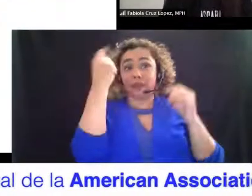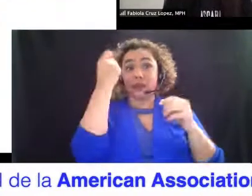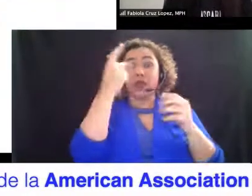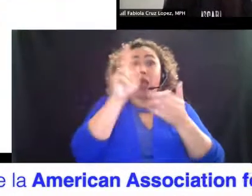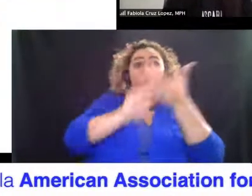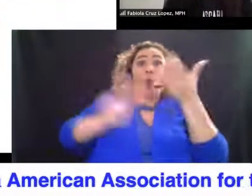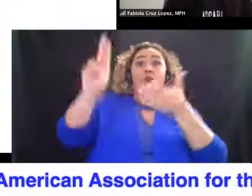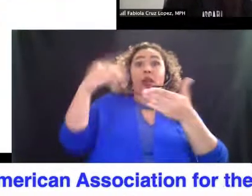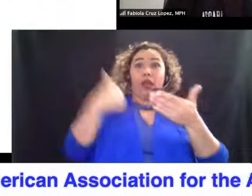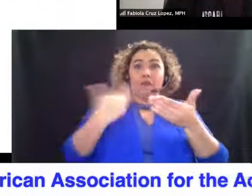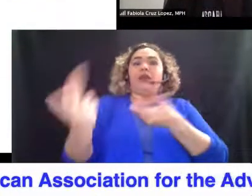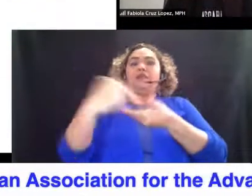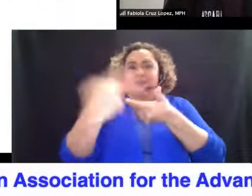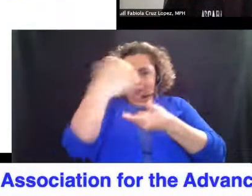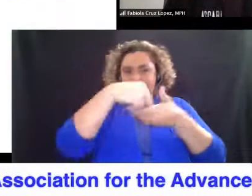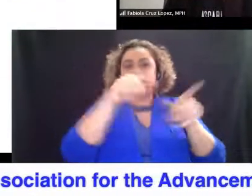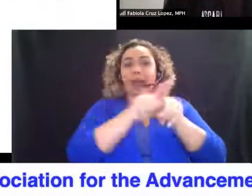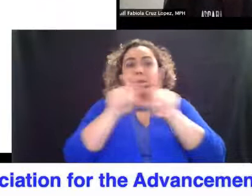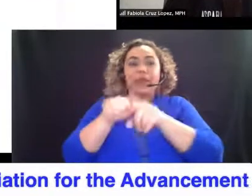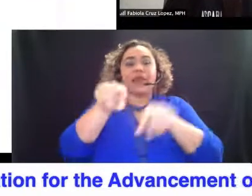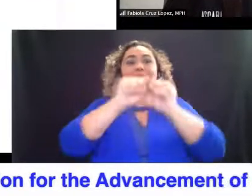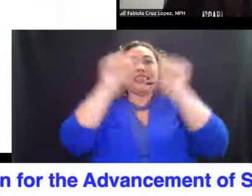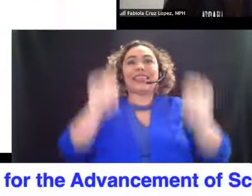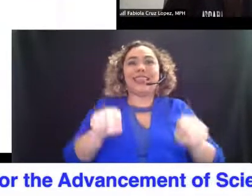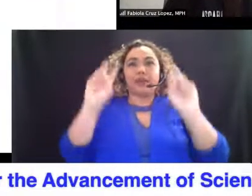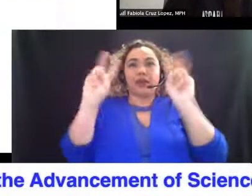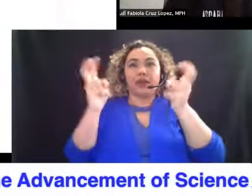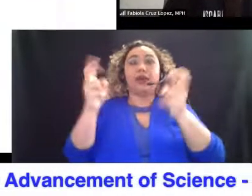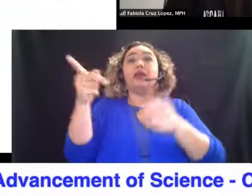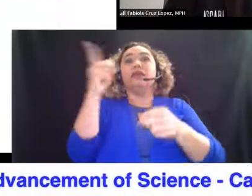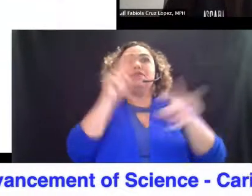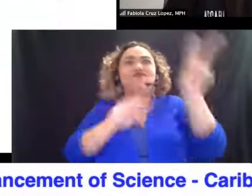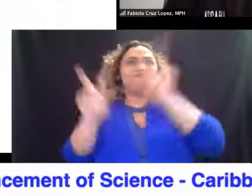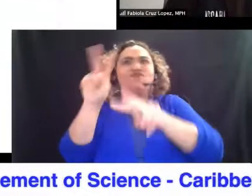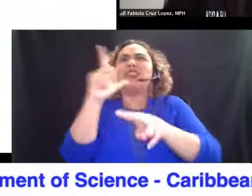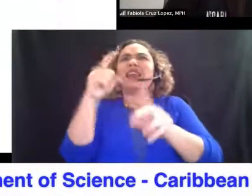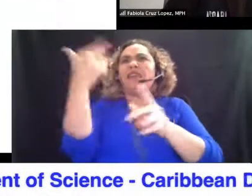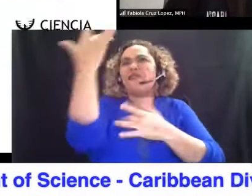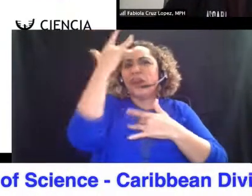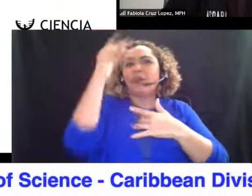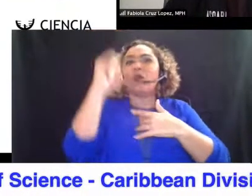universidades que se están integrando a lo que es el sistema y esta vigilancia.